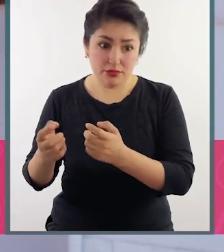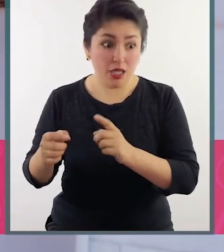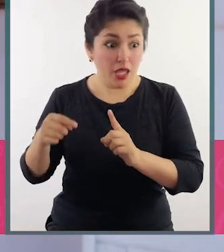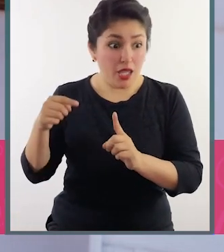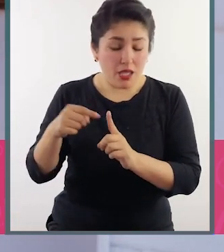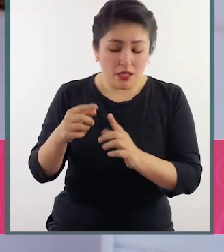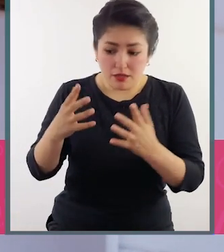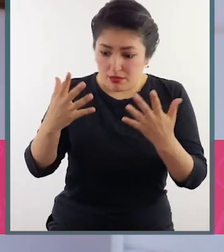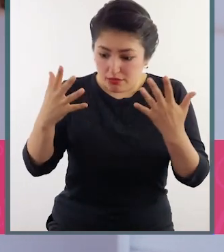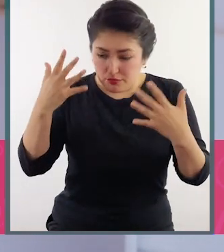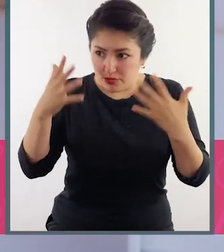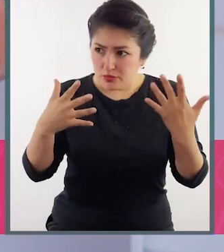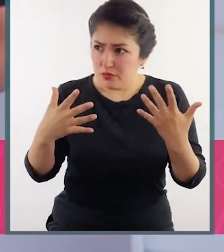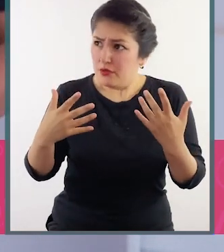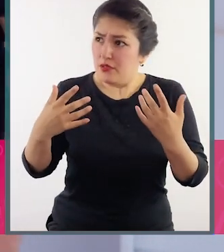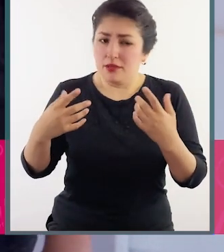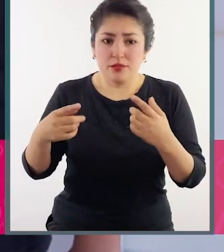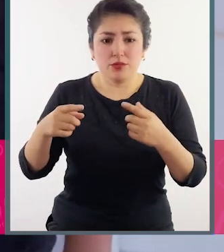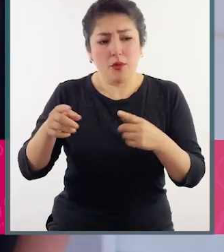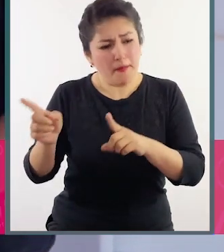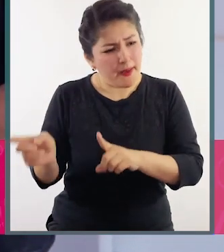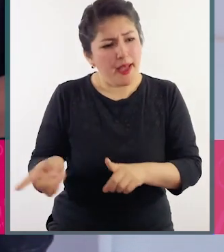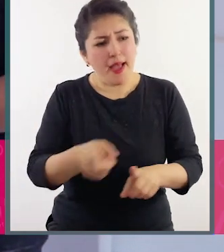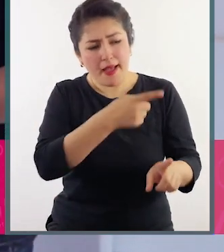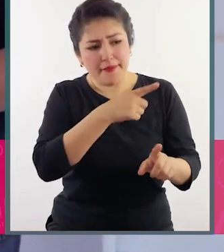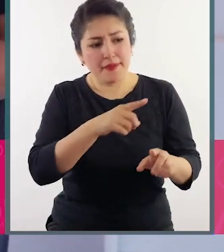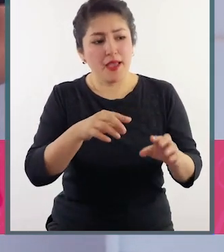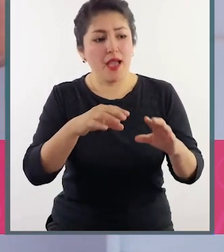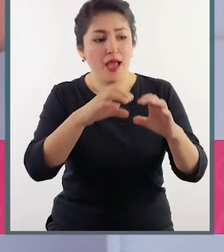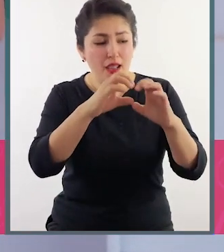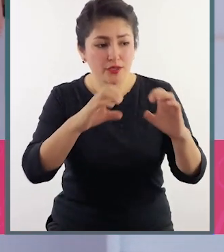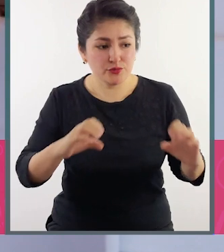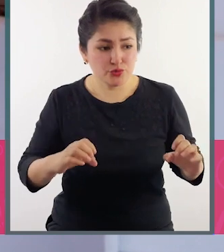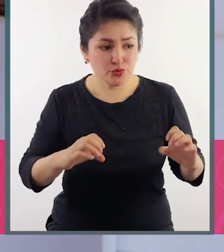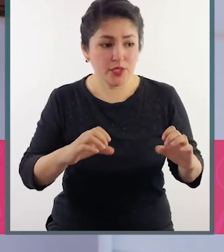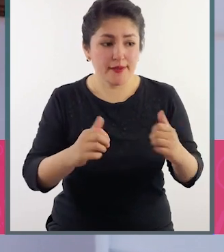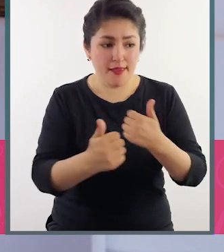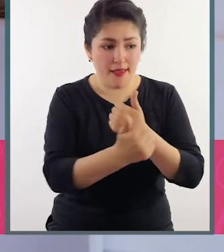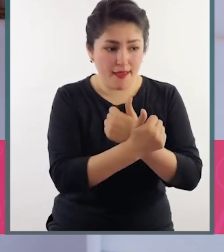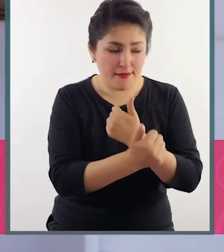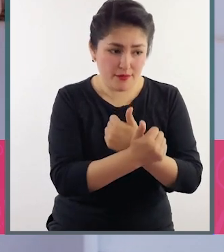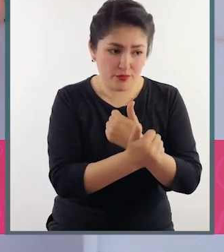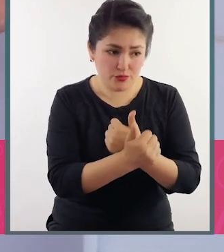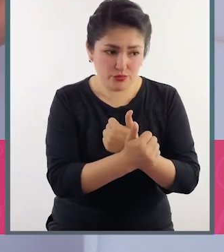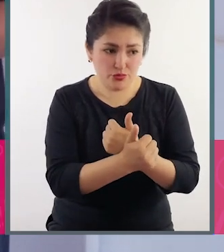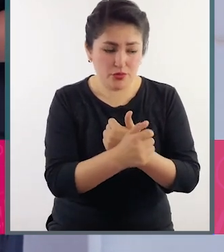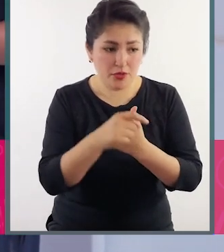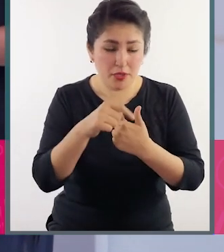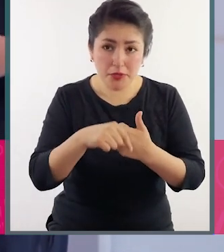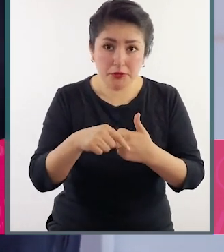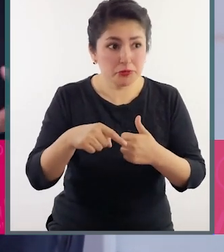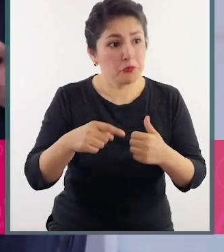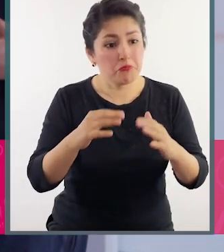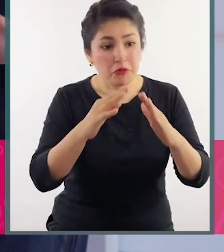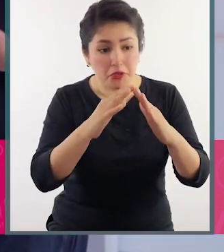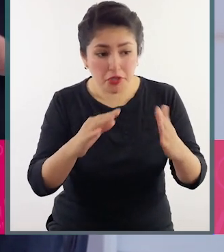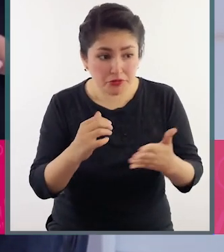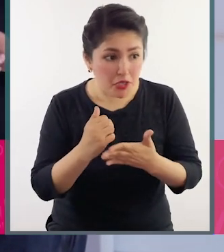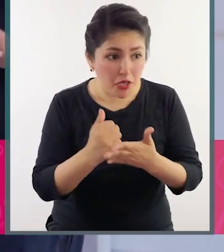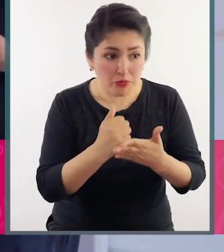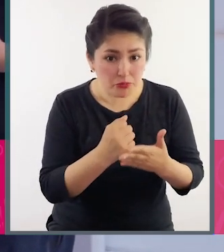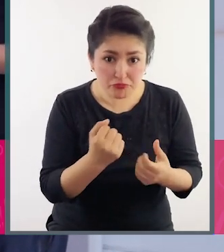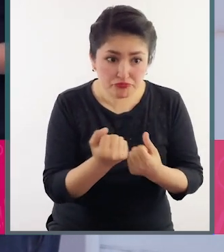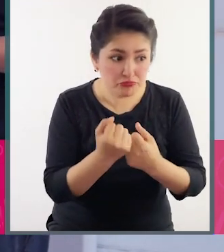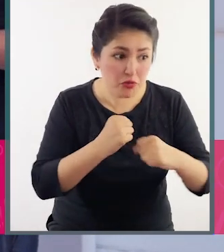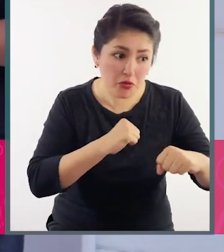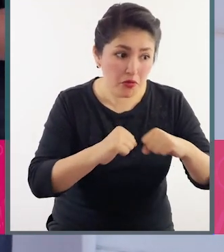así que a mi papá, por resguardo, le mandan a la ciudad de Ayacucho para que pueda ayudar en los quehaceres del